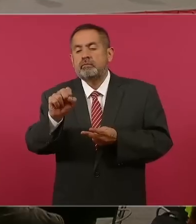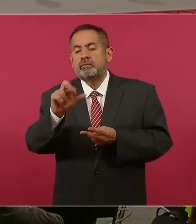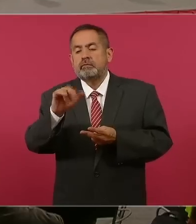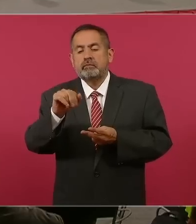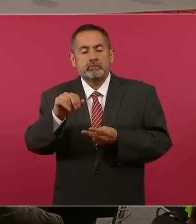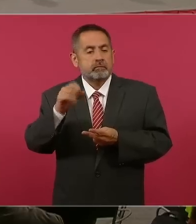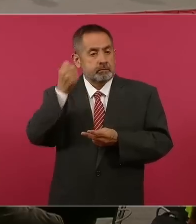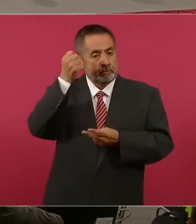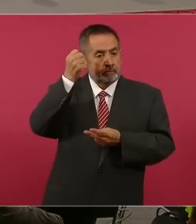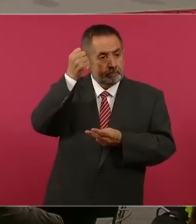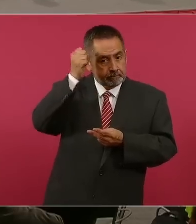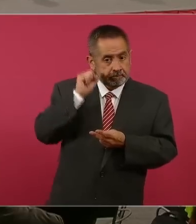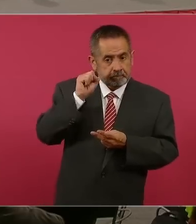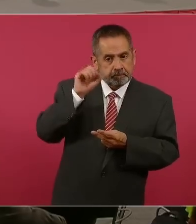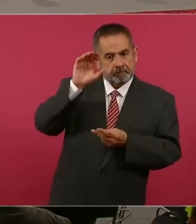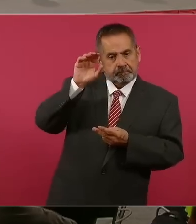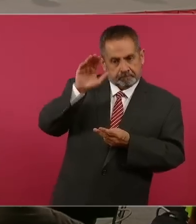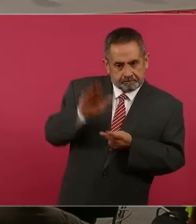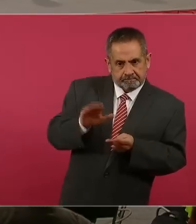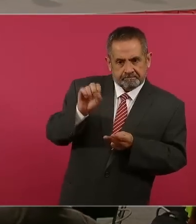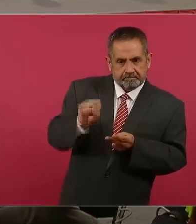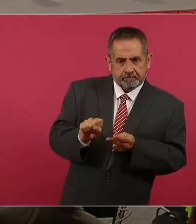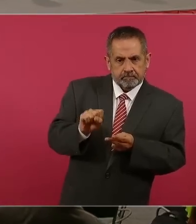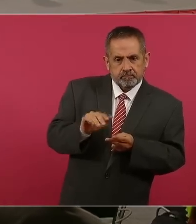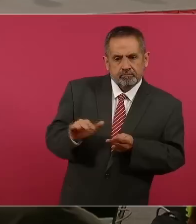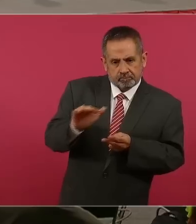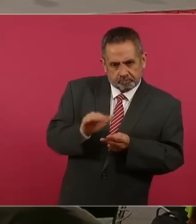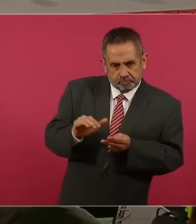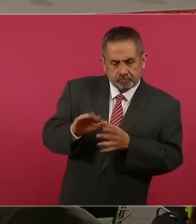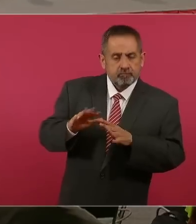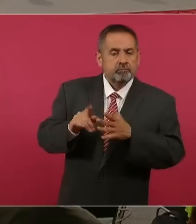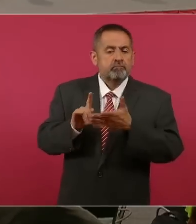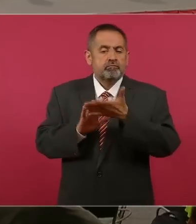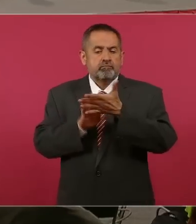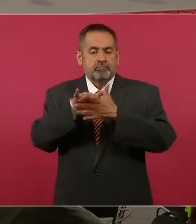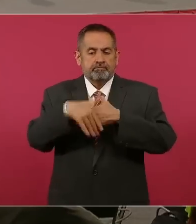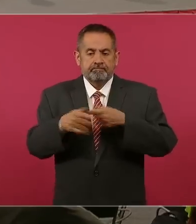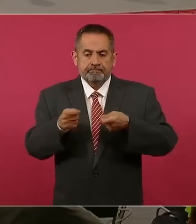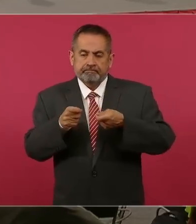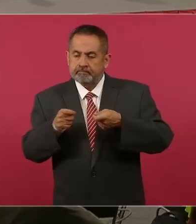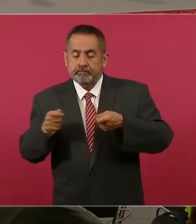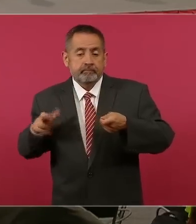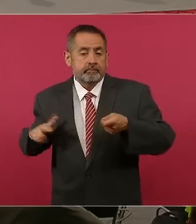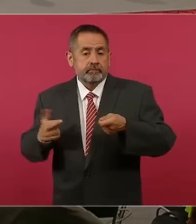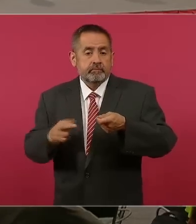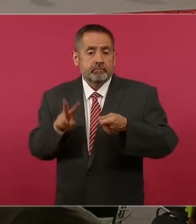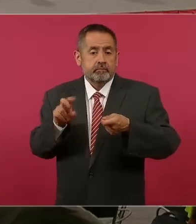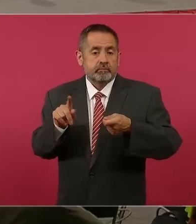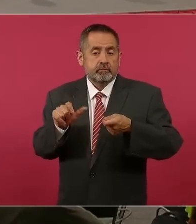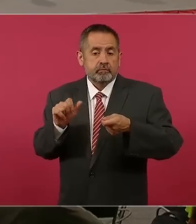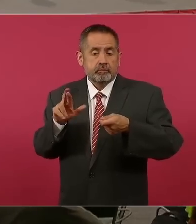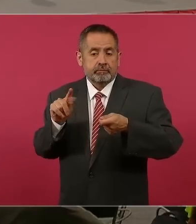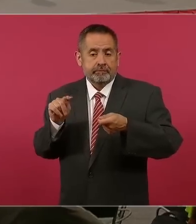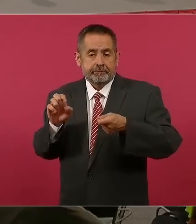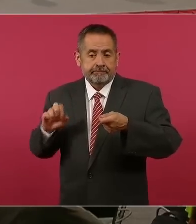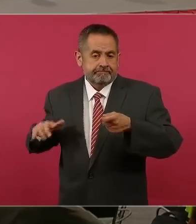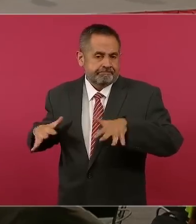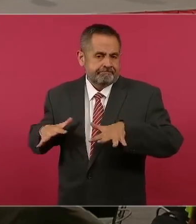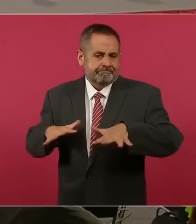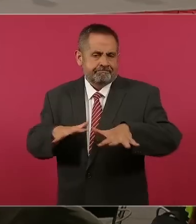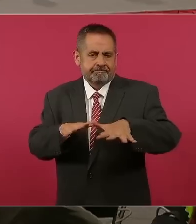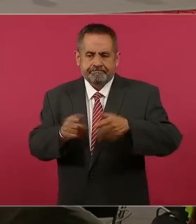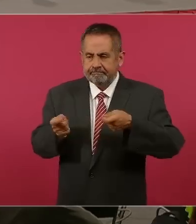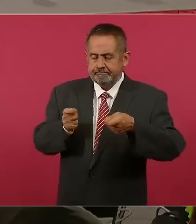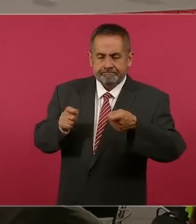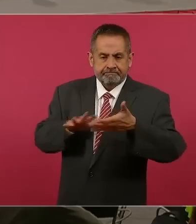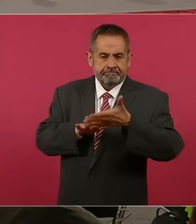de Sinaloa. La presa controla y controlará el río Baluarte, que es un río verdaderamente estacional, ya